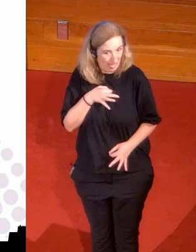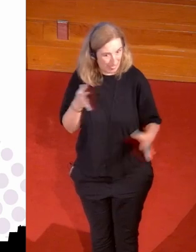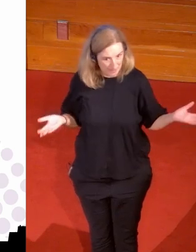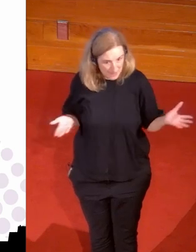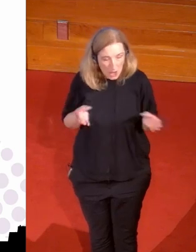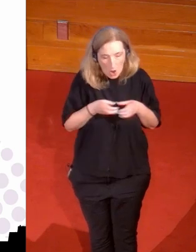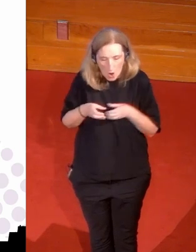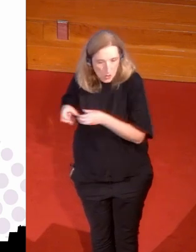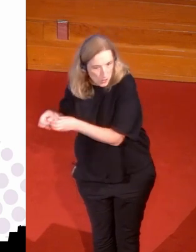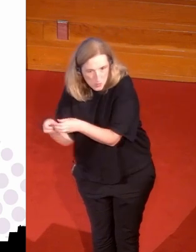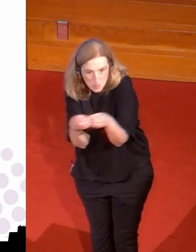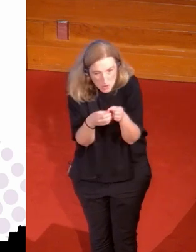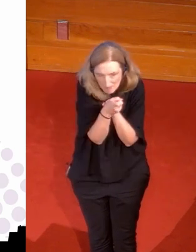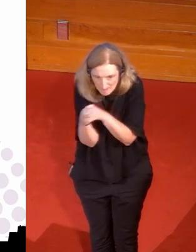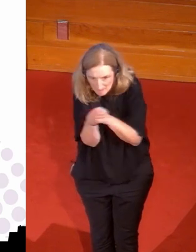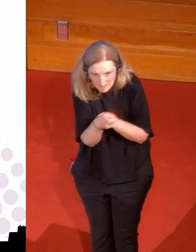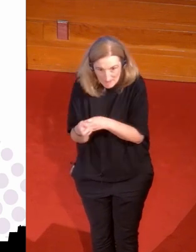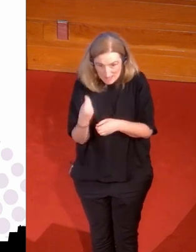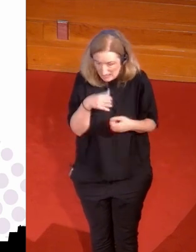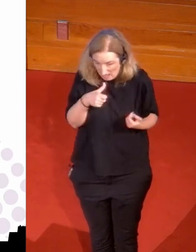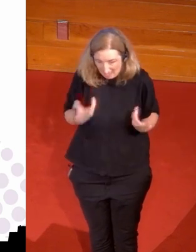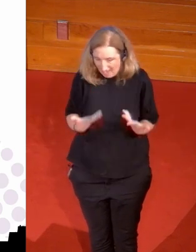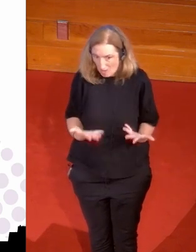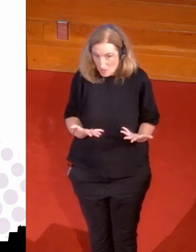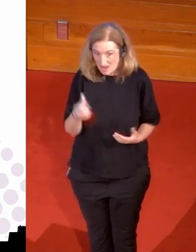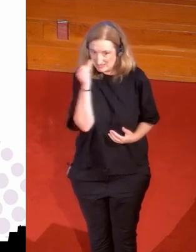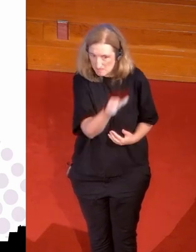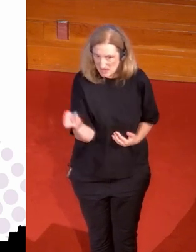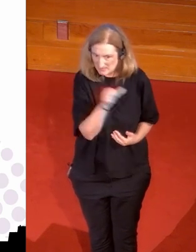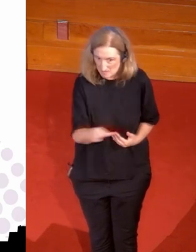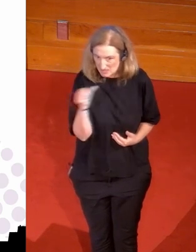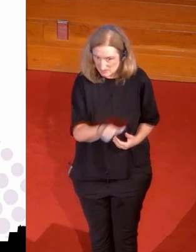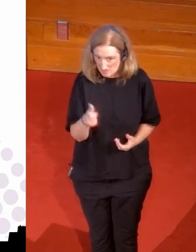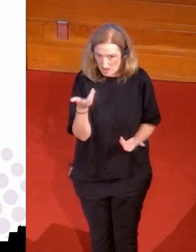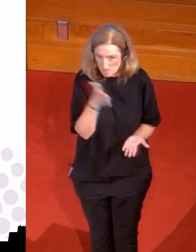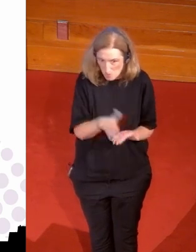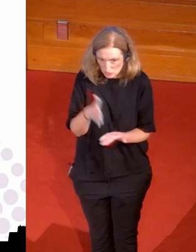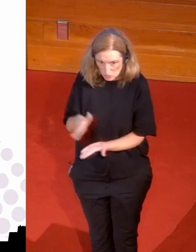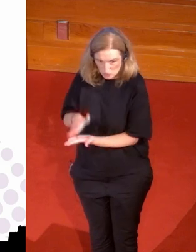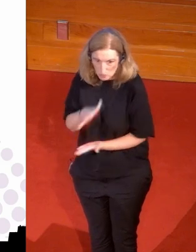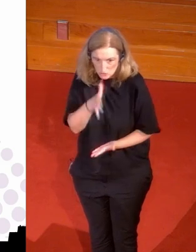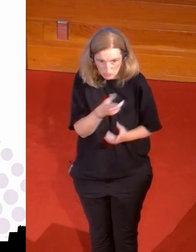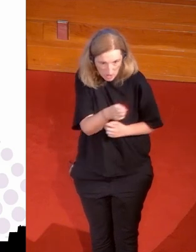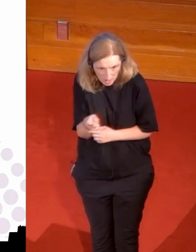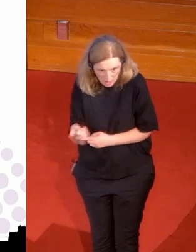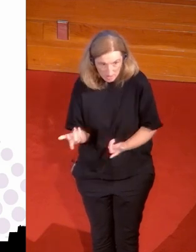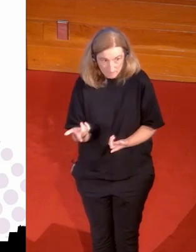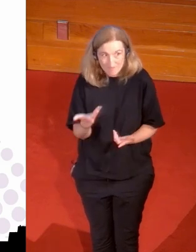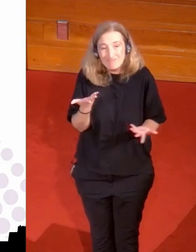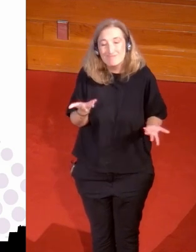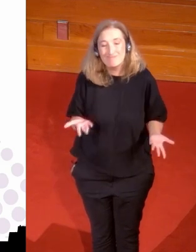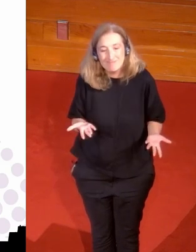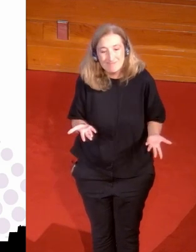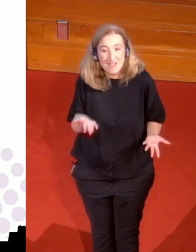país con guerrillas que van matando porque es que cada semana son decenas entonces una guerra